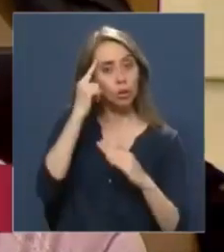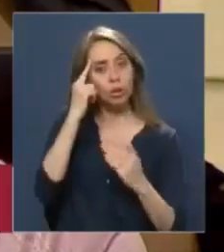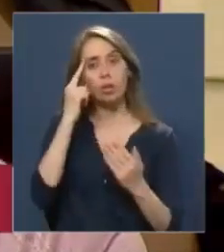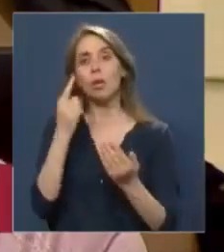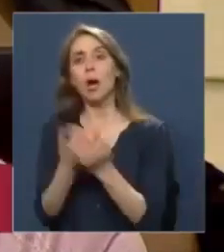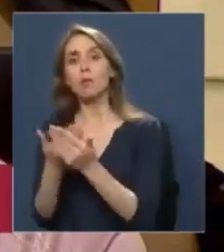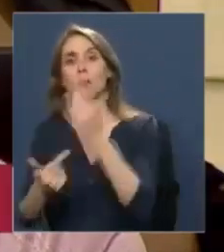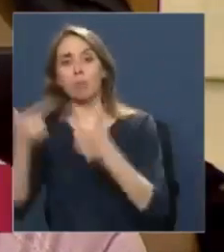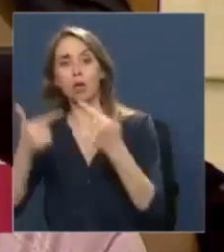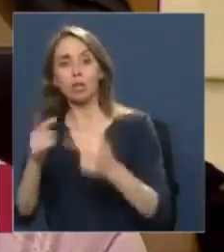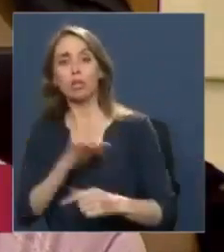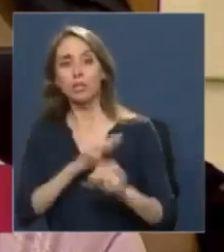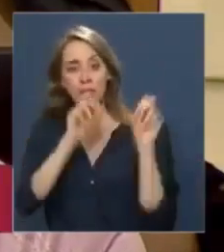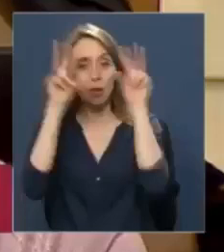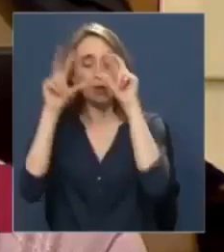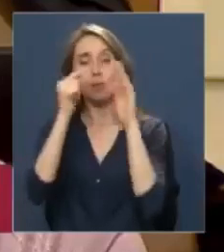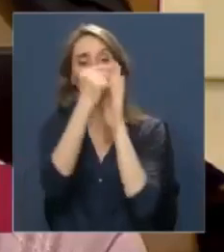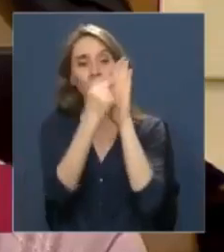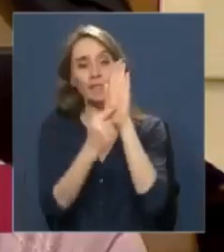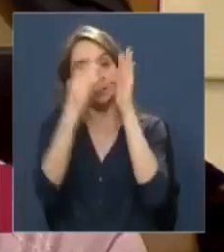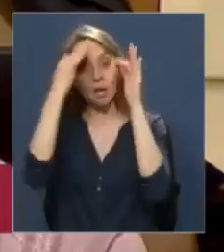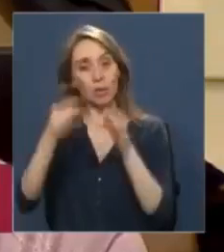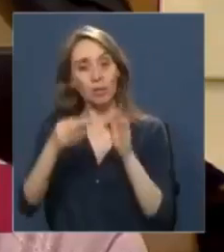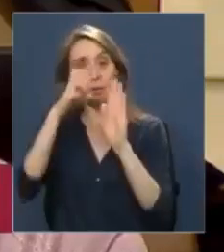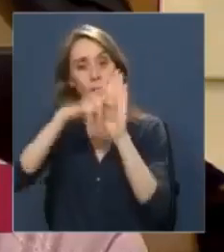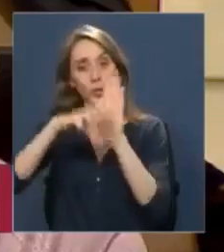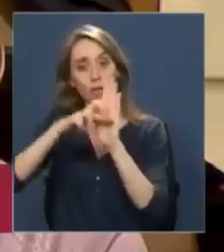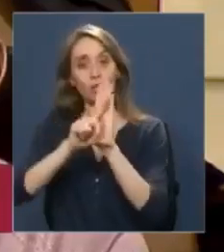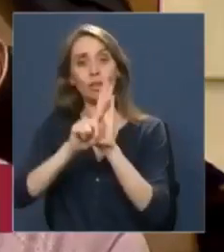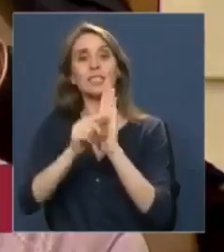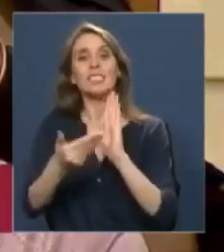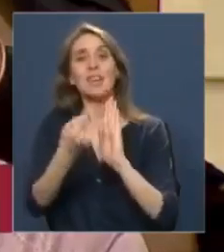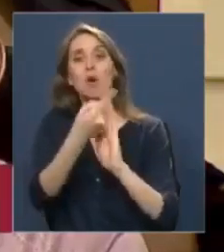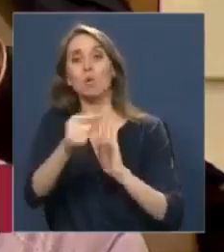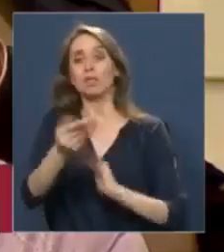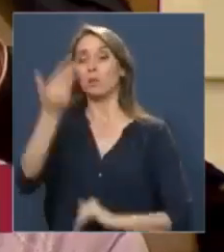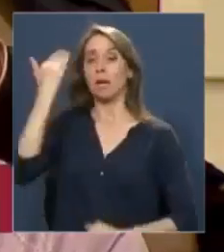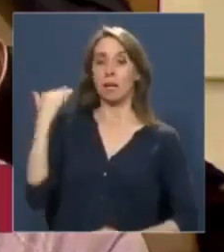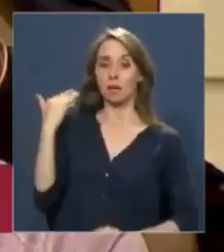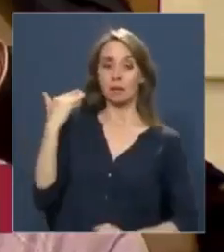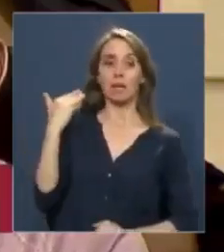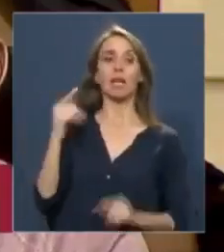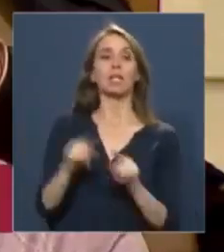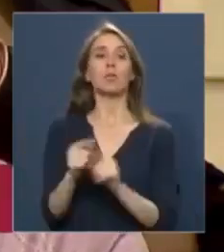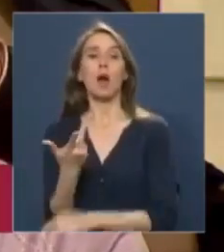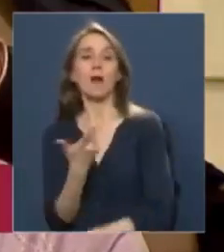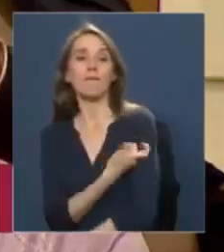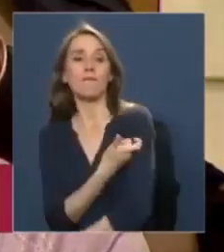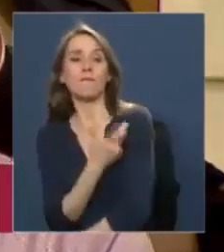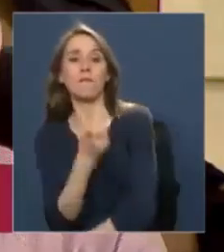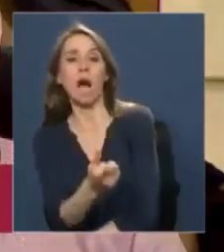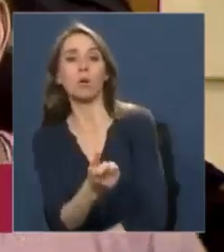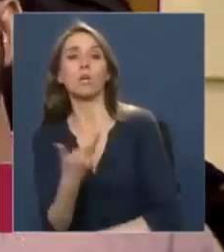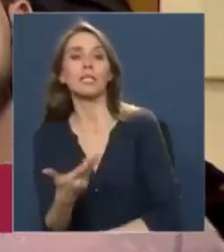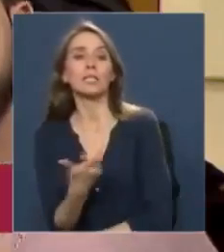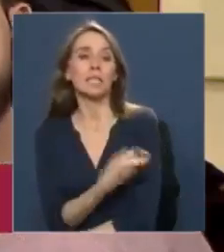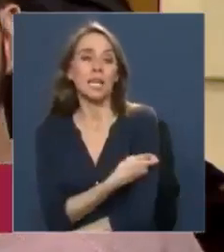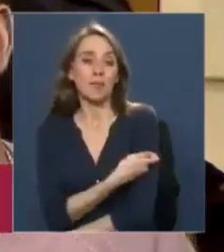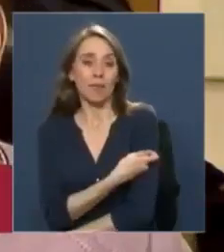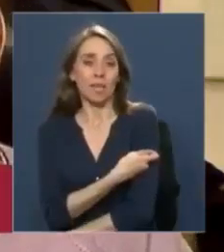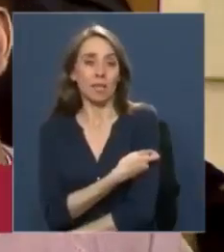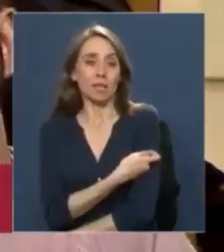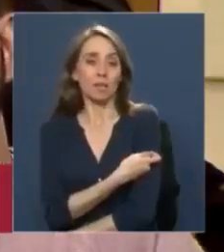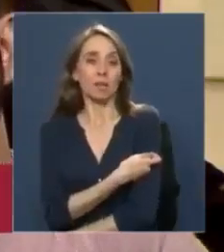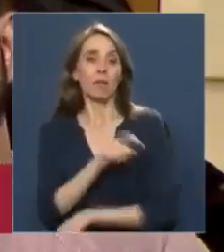despertó y quizás este paquete de medidas pudo haber servido una semana atrás, así como una vacuna sirve cuando se aplica